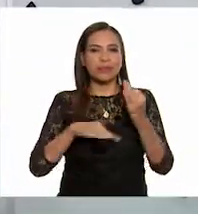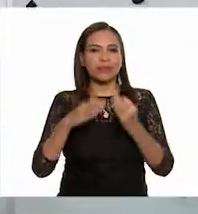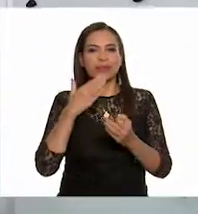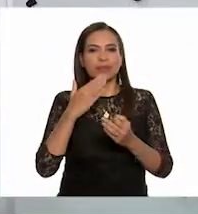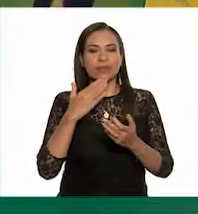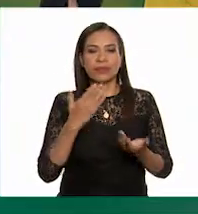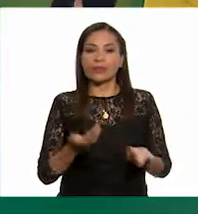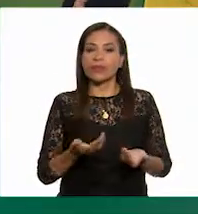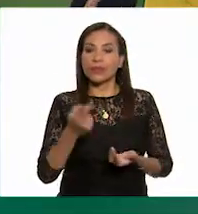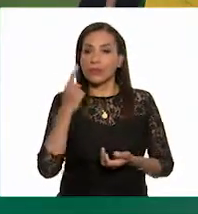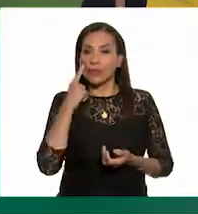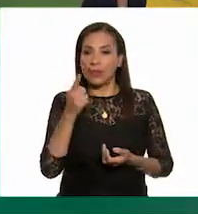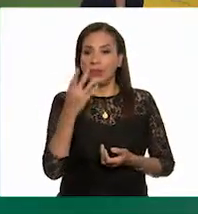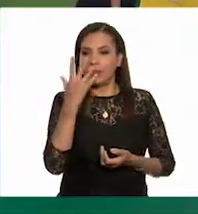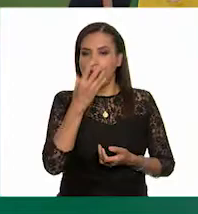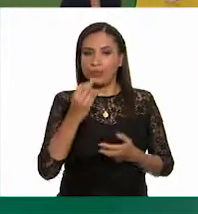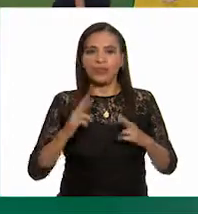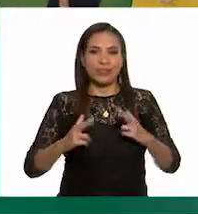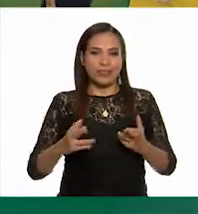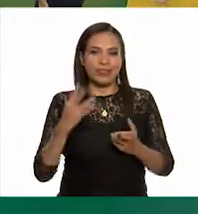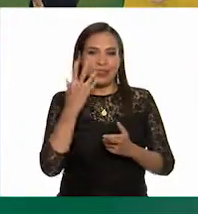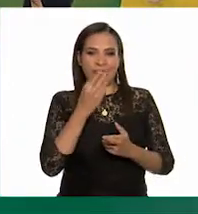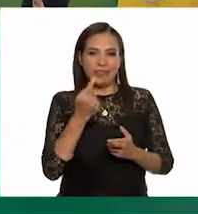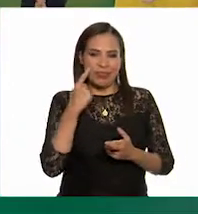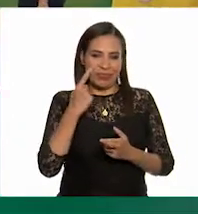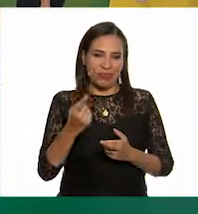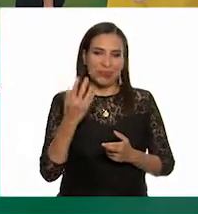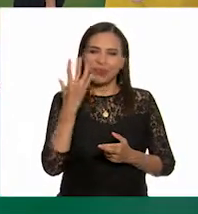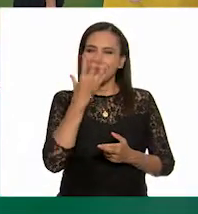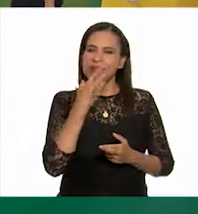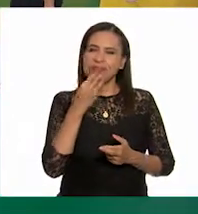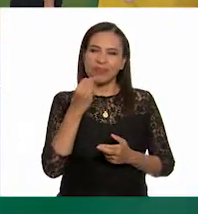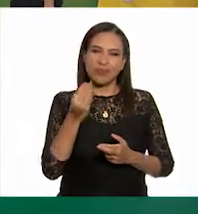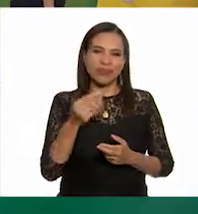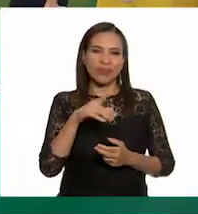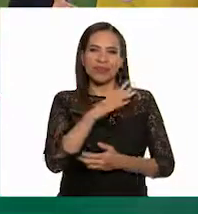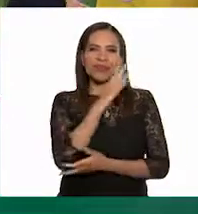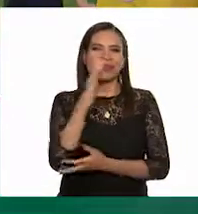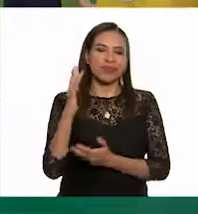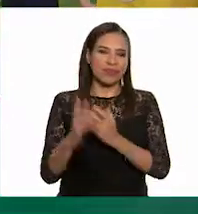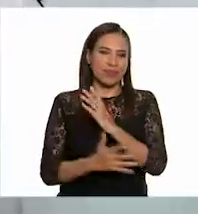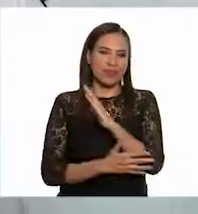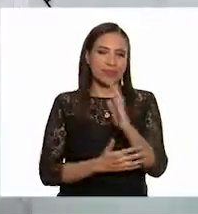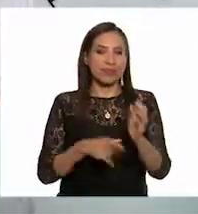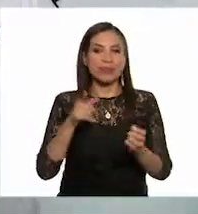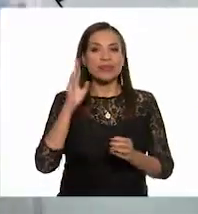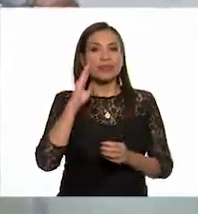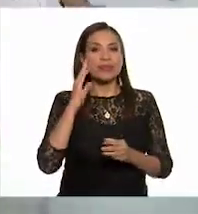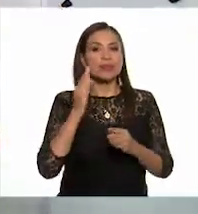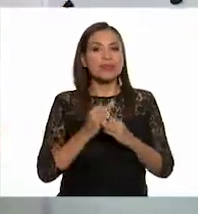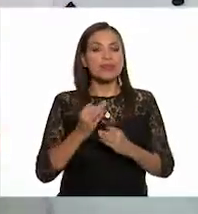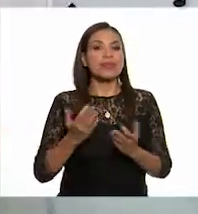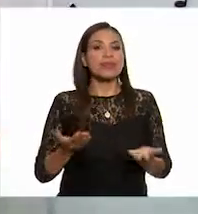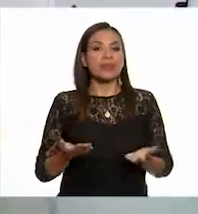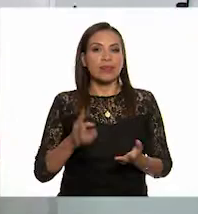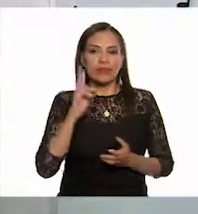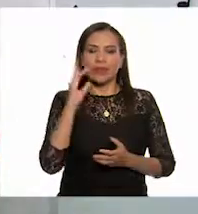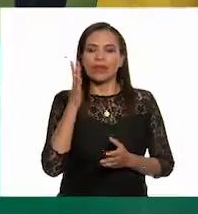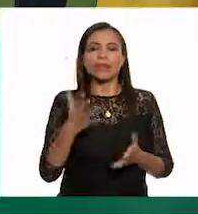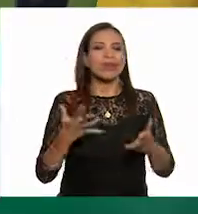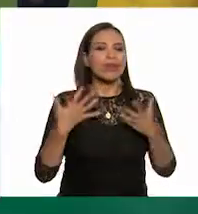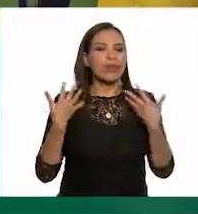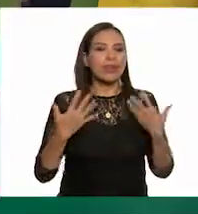¡Lo hemos logrado, Héctor Ovich! Oigan, es un bonito río. ¡Es un Así río que precioso! Se miren qué bonita la naturaleza. ¿Qué les parece? Está